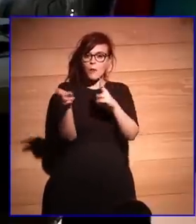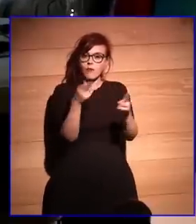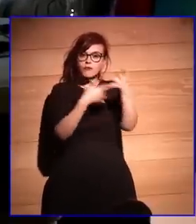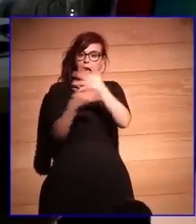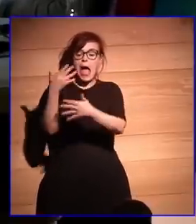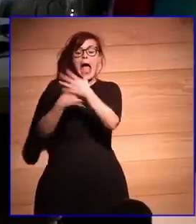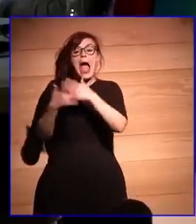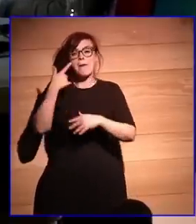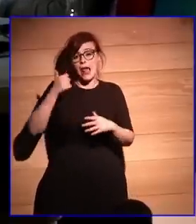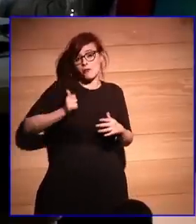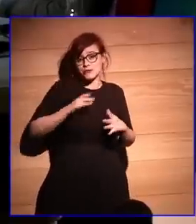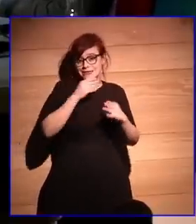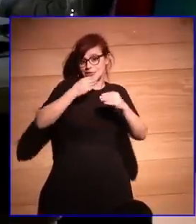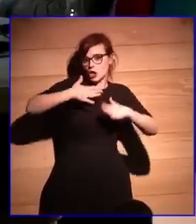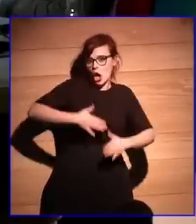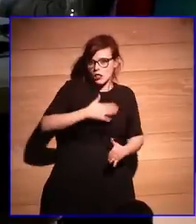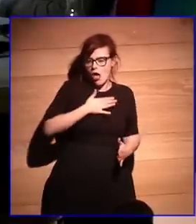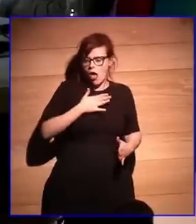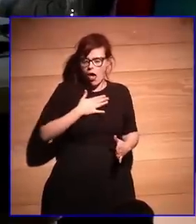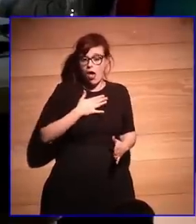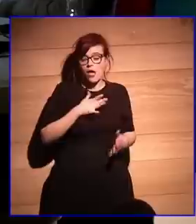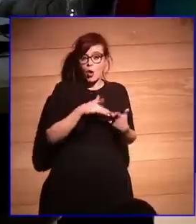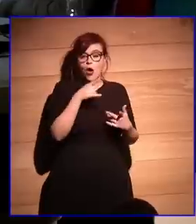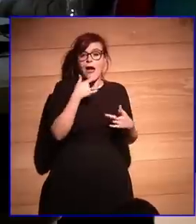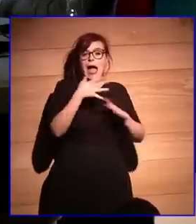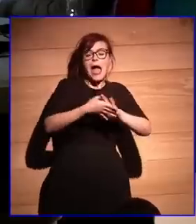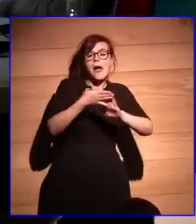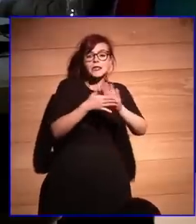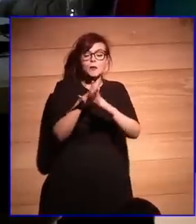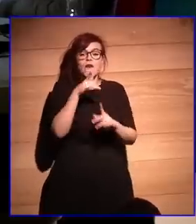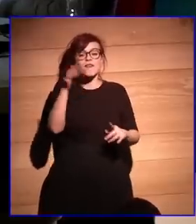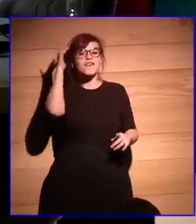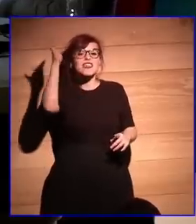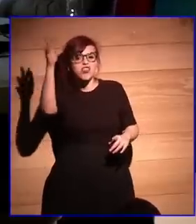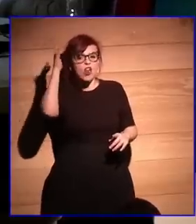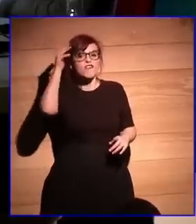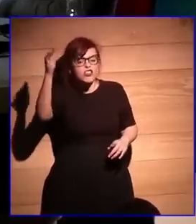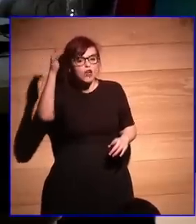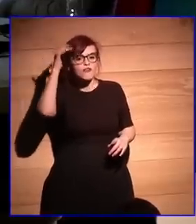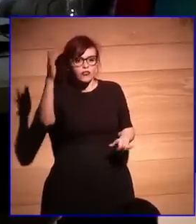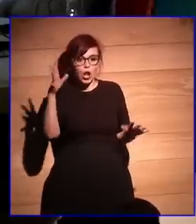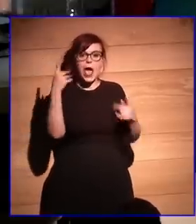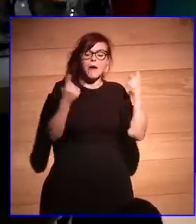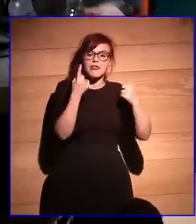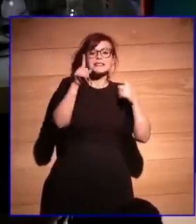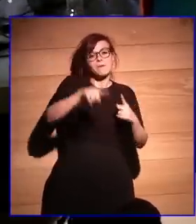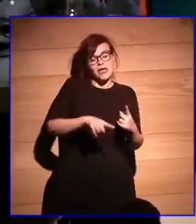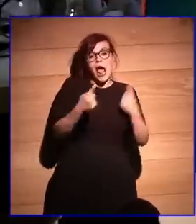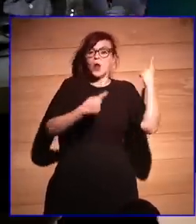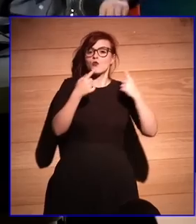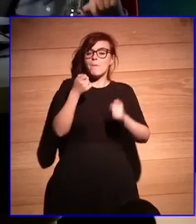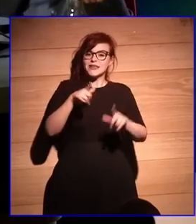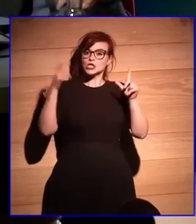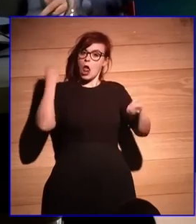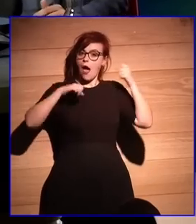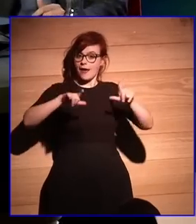poco a la historia, a lo histórico, por claro, porque estamos moviéndonos en el terreno todo de la ficción, ¿no? Todo el rato estamos en la ficción, de vez en cuando nombramos algún personaje.